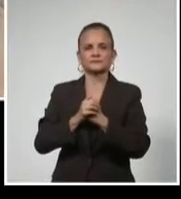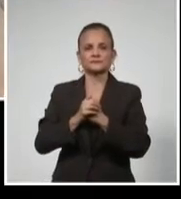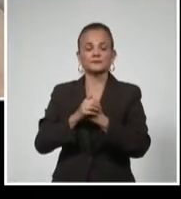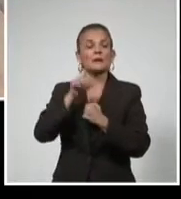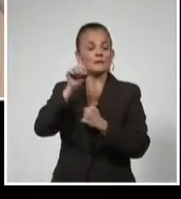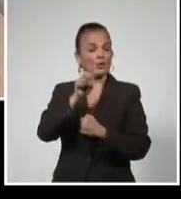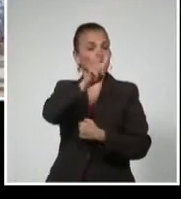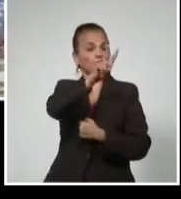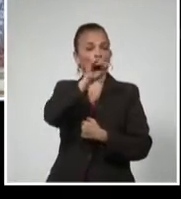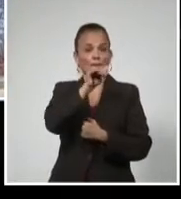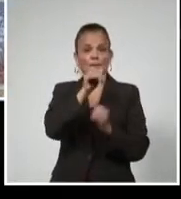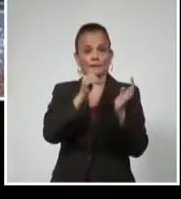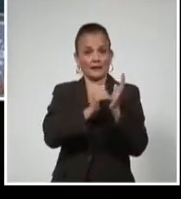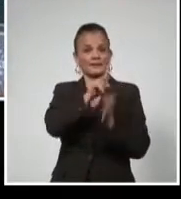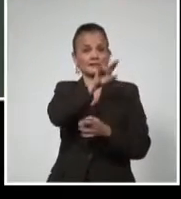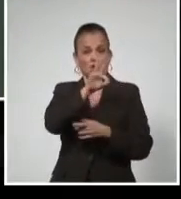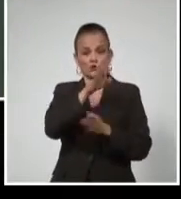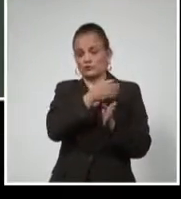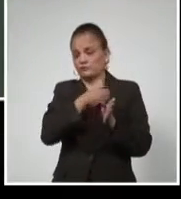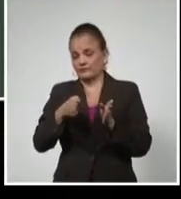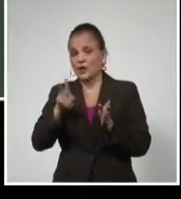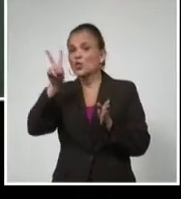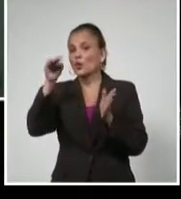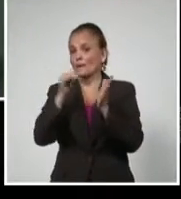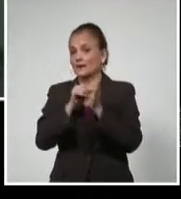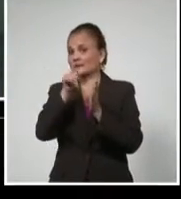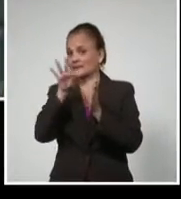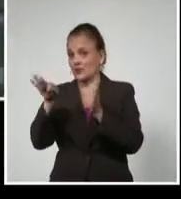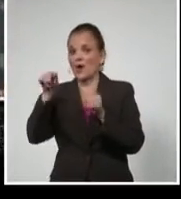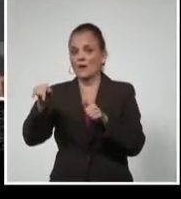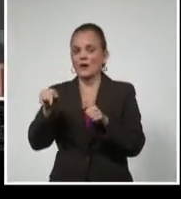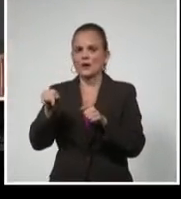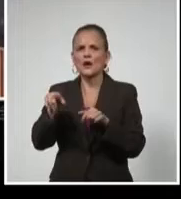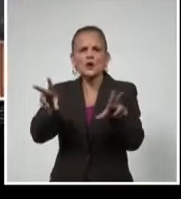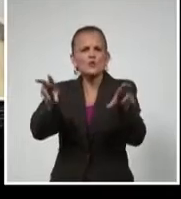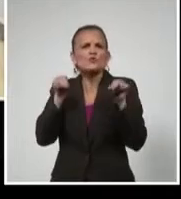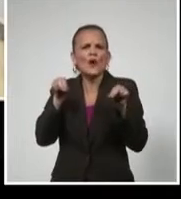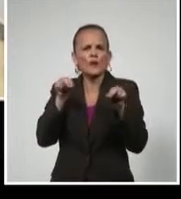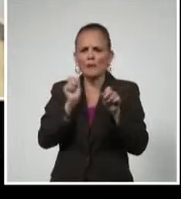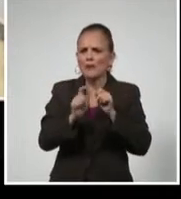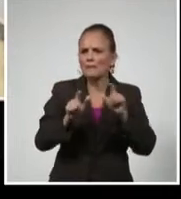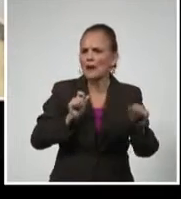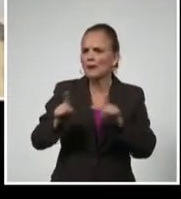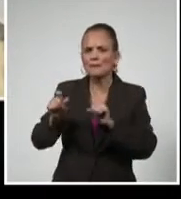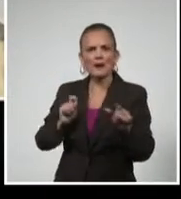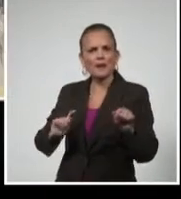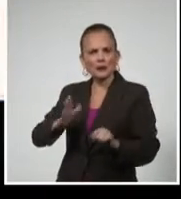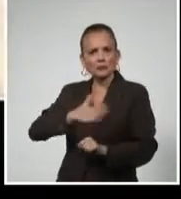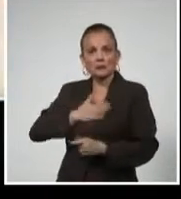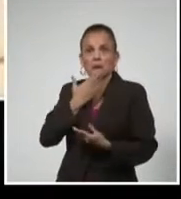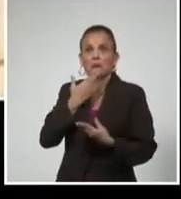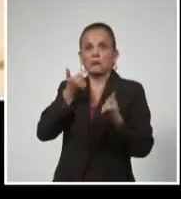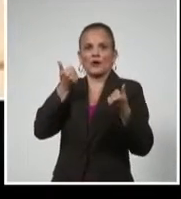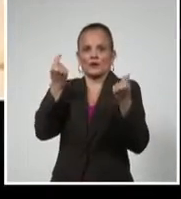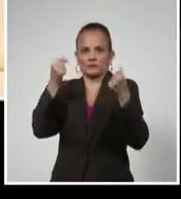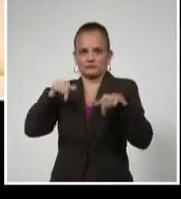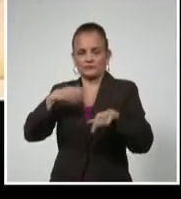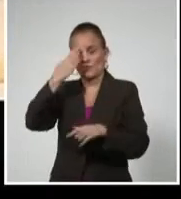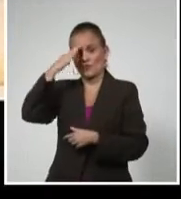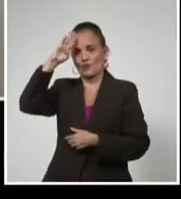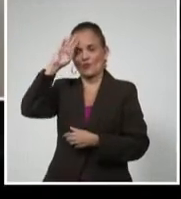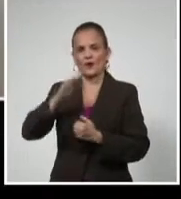del 2019 se acordaron 25 nuevos negocios por 1.700 millones de dólares. Justo en el